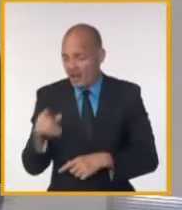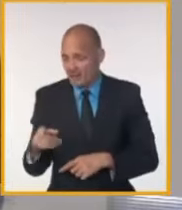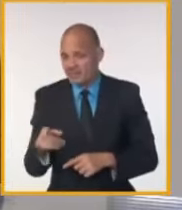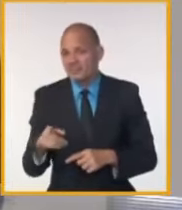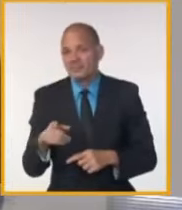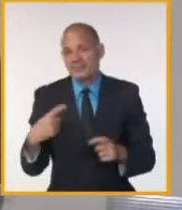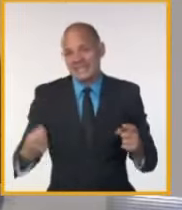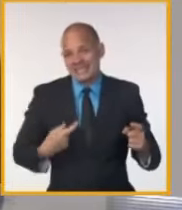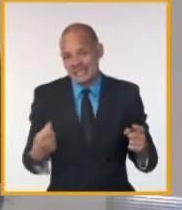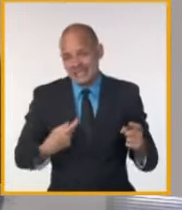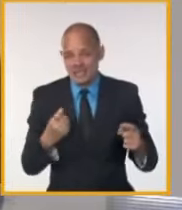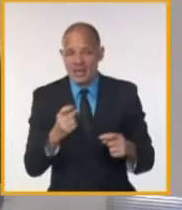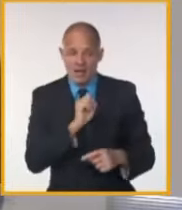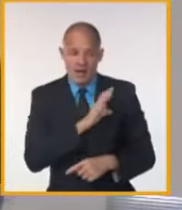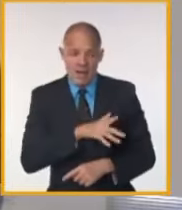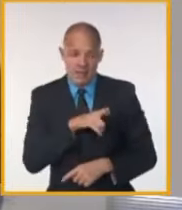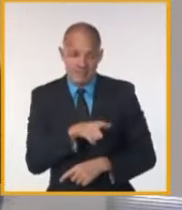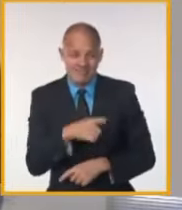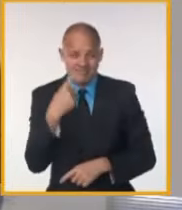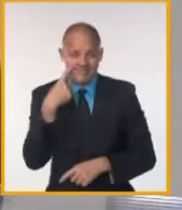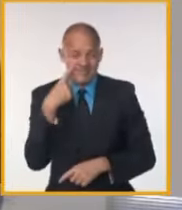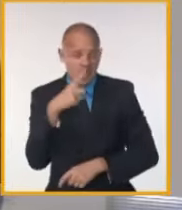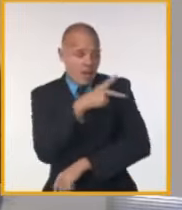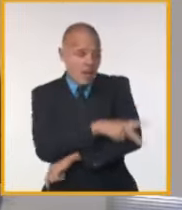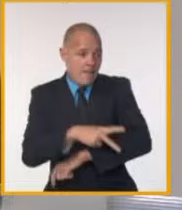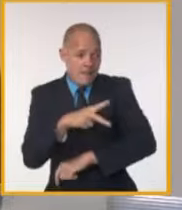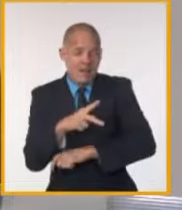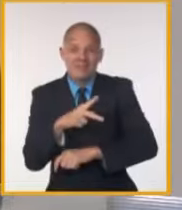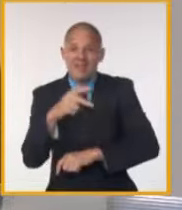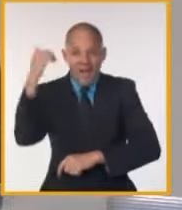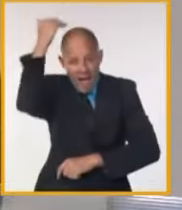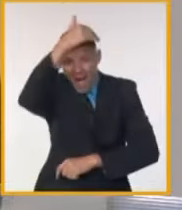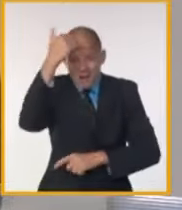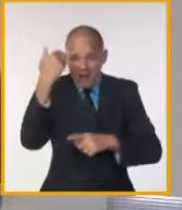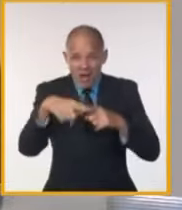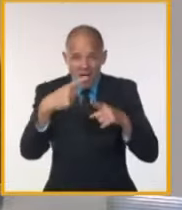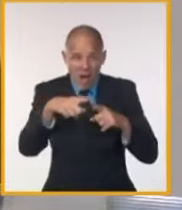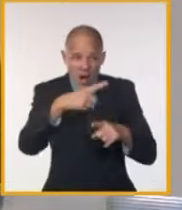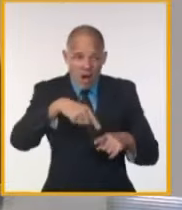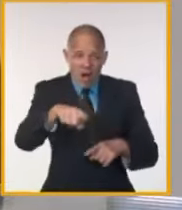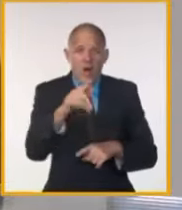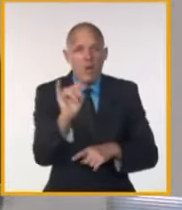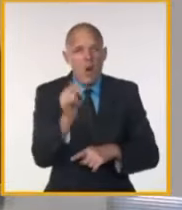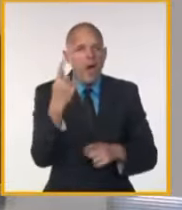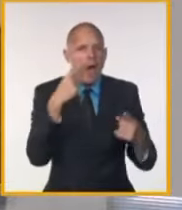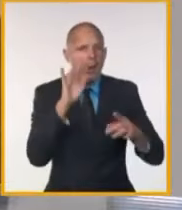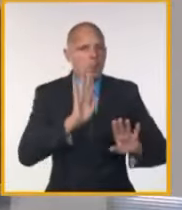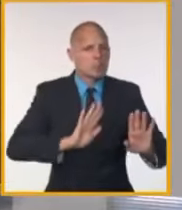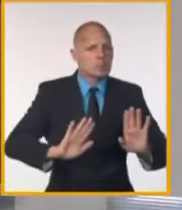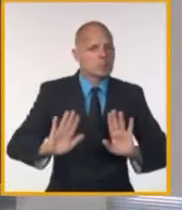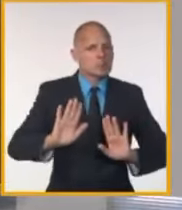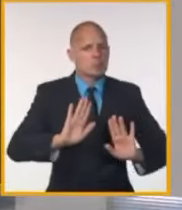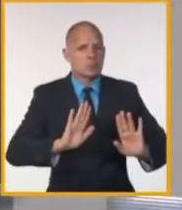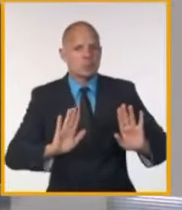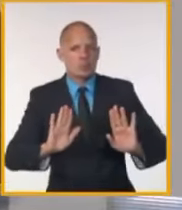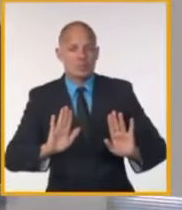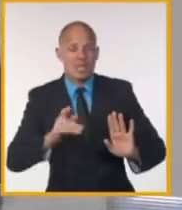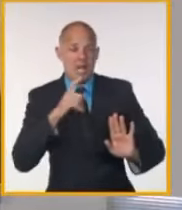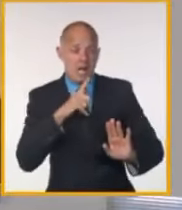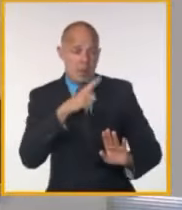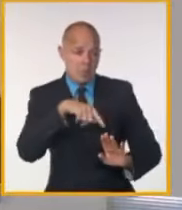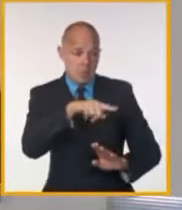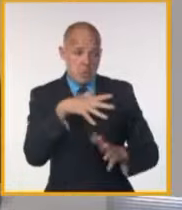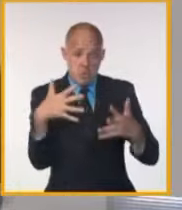una parte de los estados árabes o dentro del mundo islámico se han querido mantener al margen si hubiera existido una unidad entre